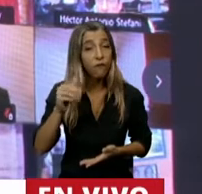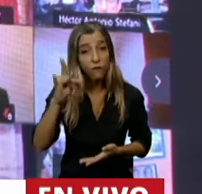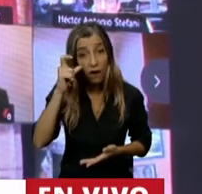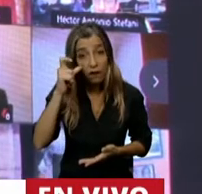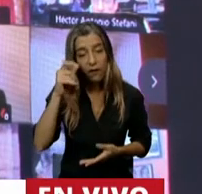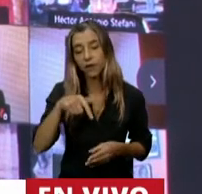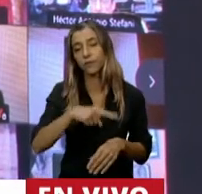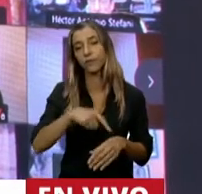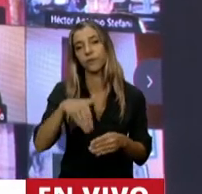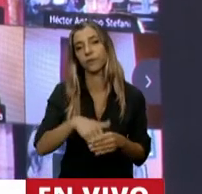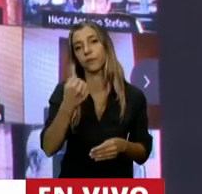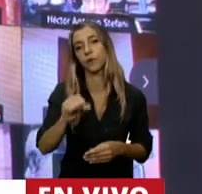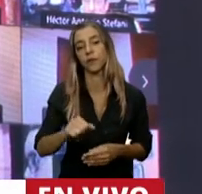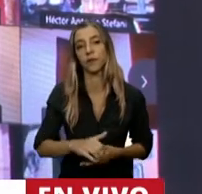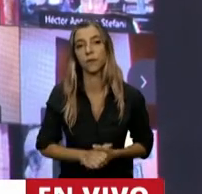Ausente a la hora de votar.